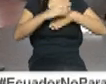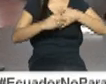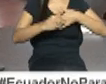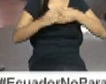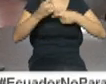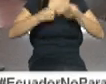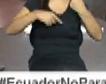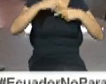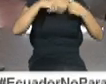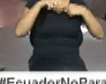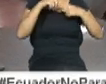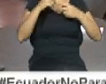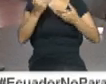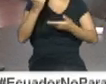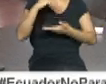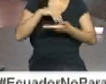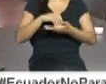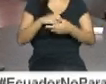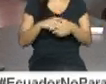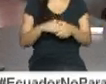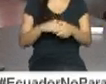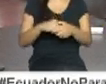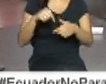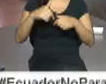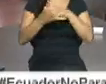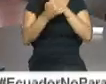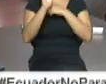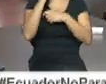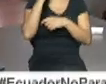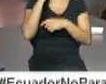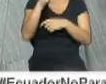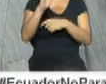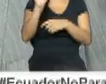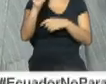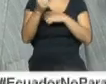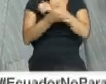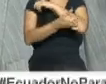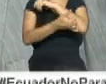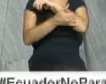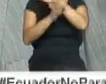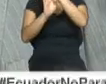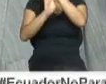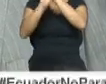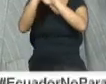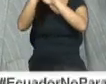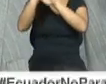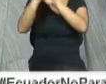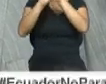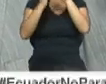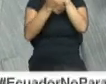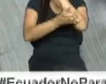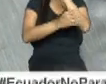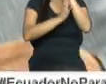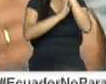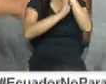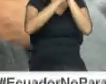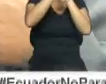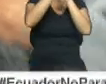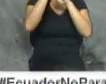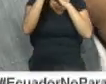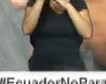gravísimo porque los países desarrollan, sobre todo, si es que